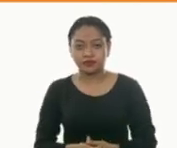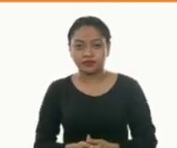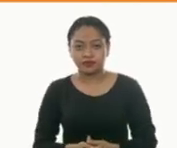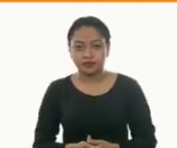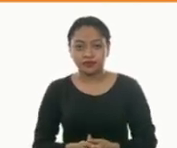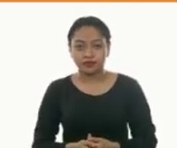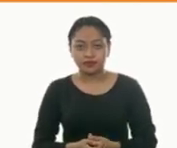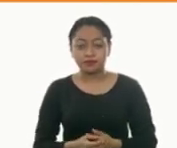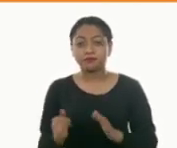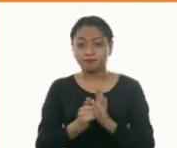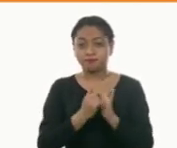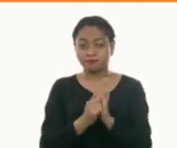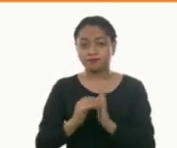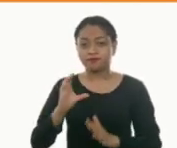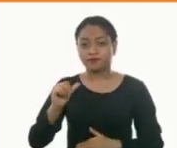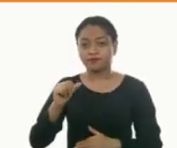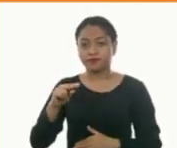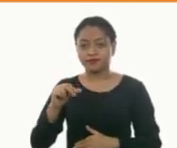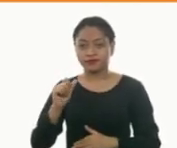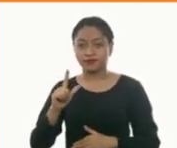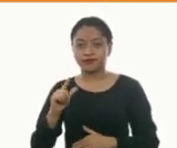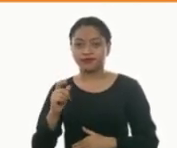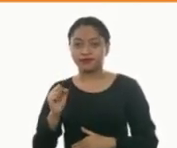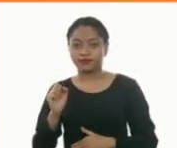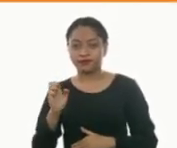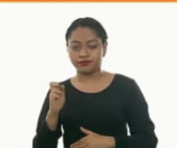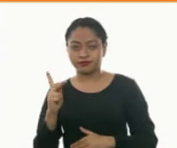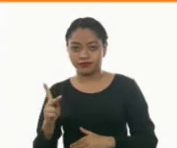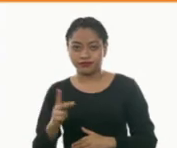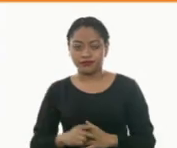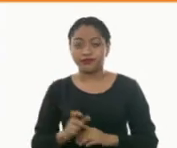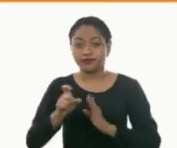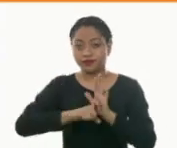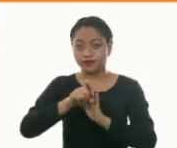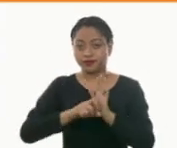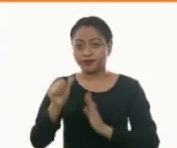@cep_mx, en YouTube canal CEP, en Instagram